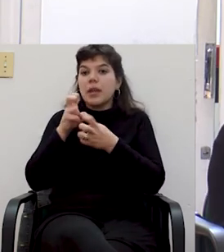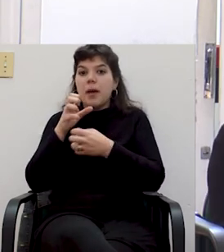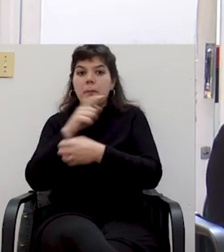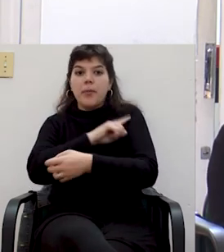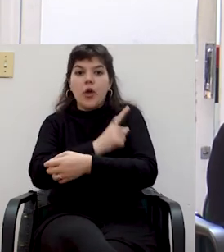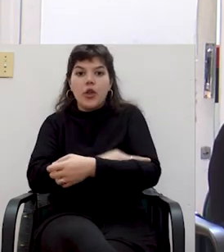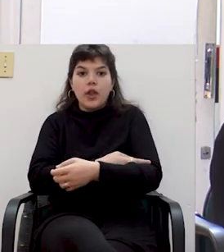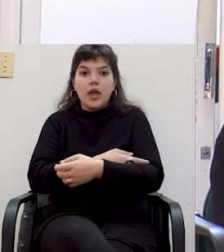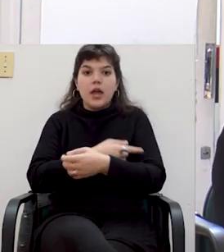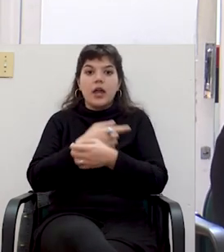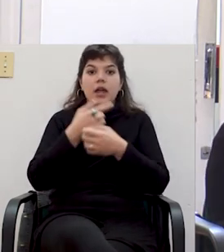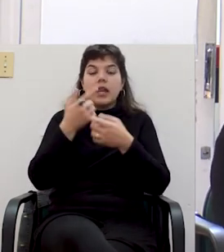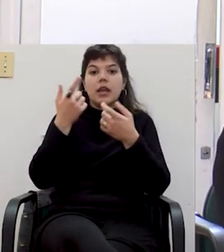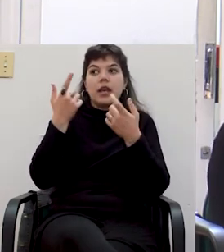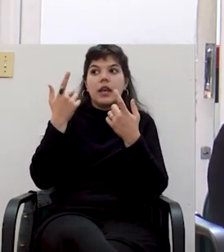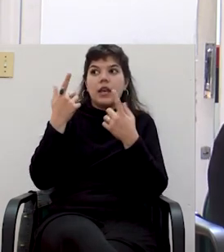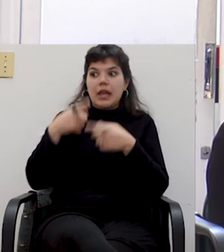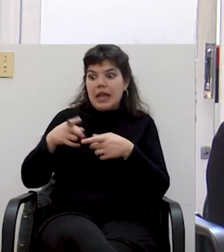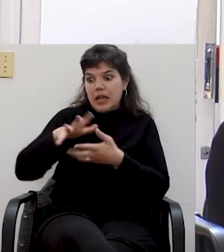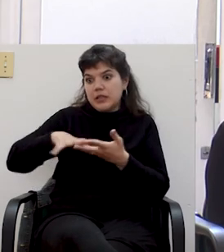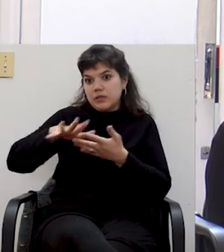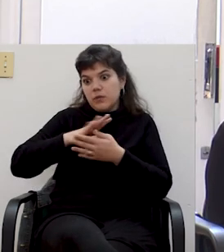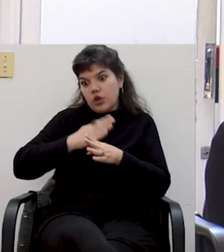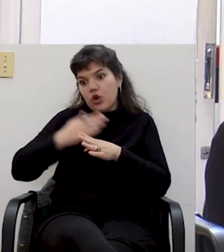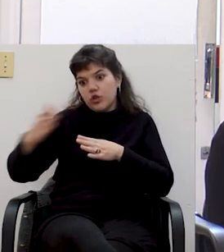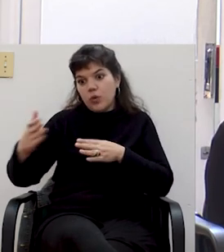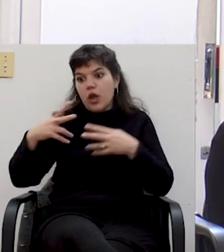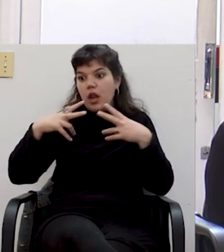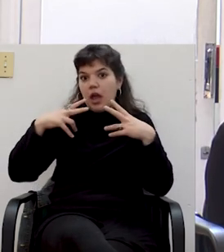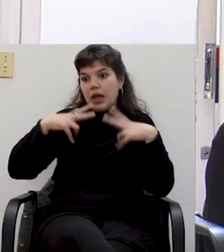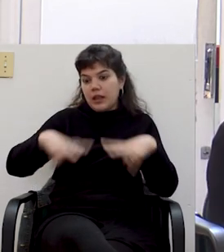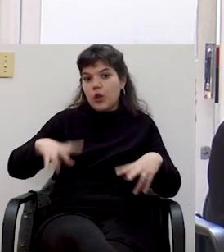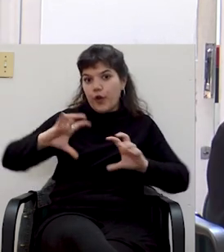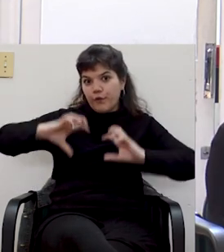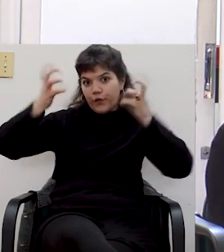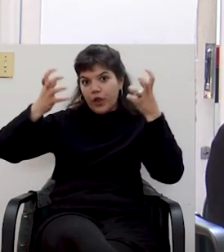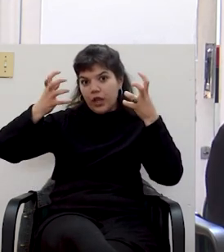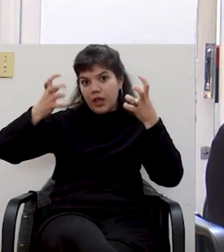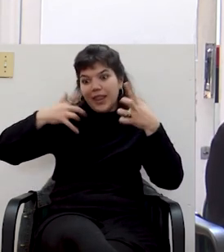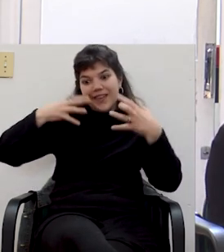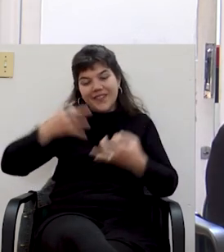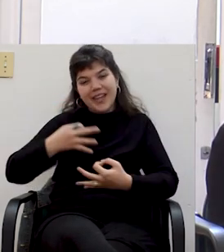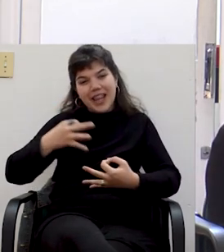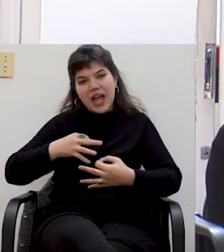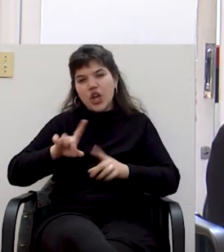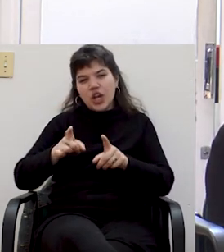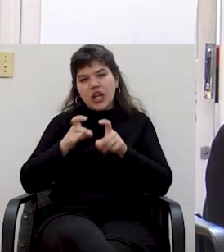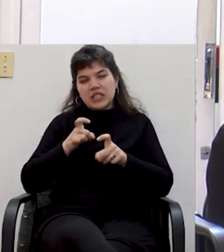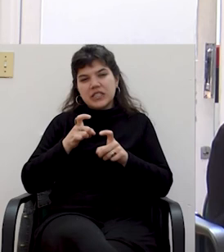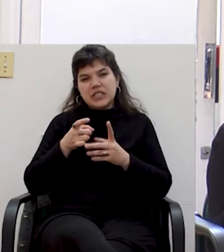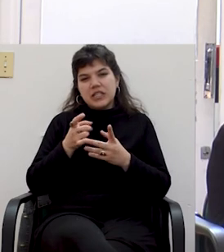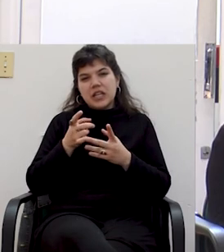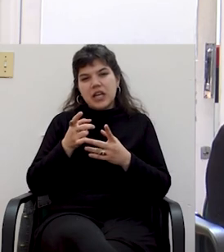través del abuso, que es lo que da estas consecuencias de comportamientos violentos, en realidad no